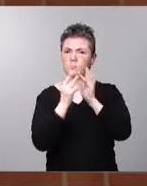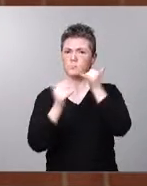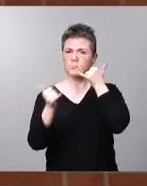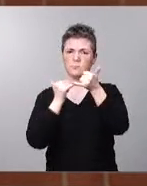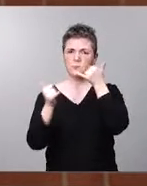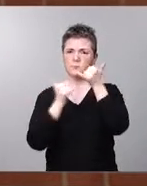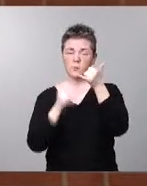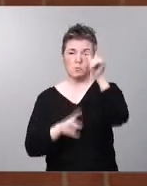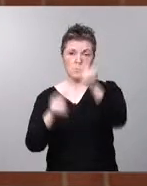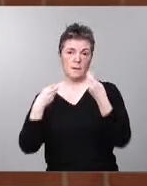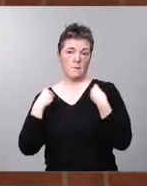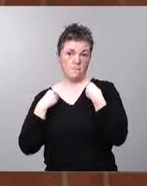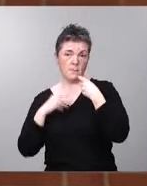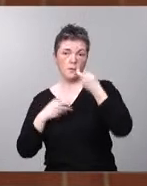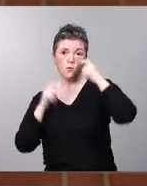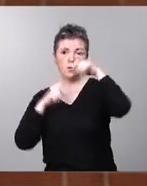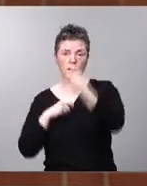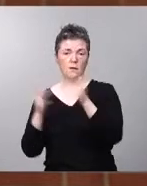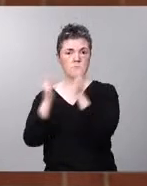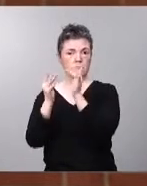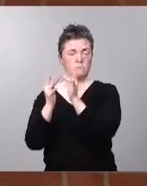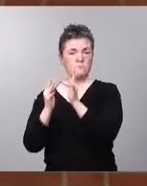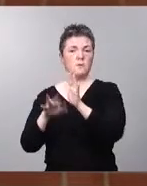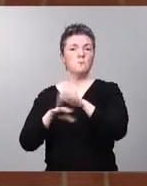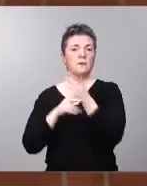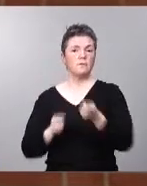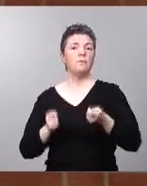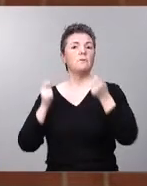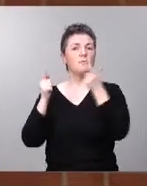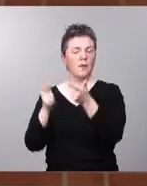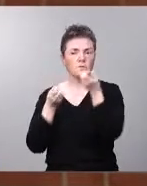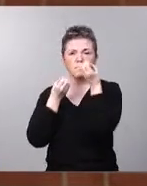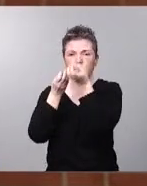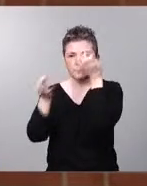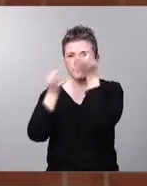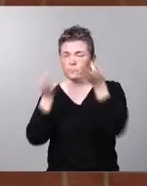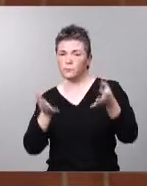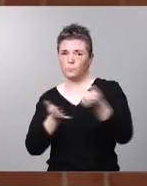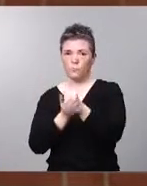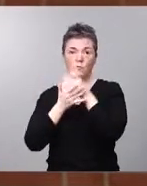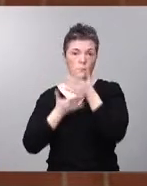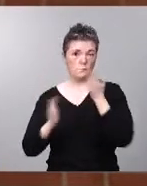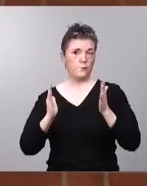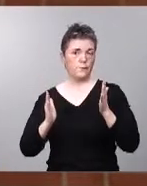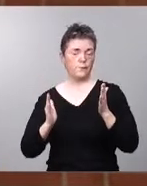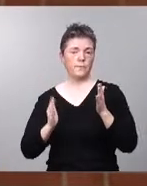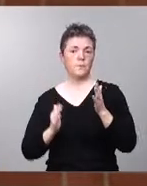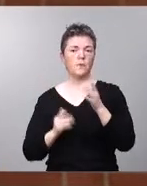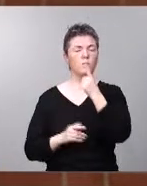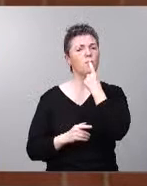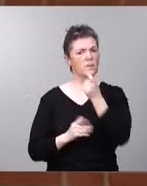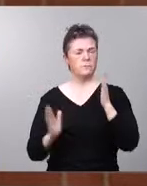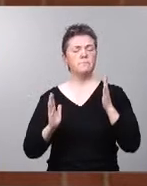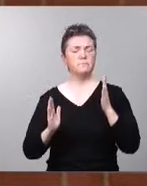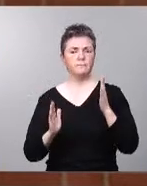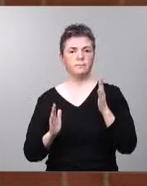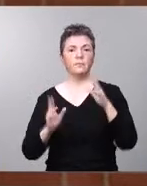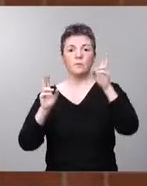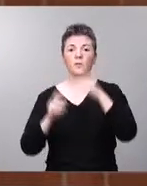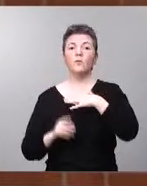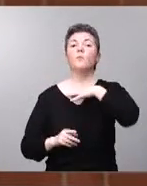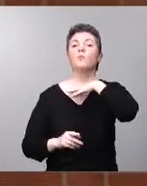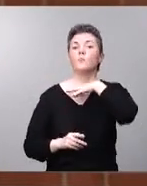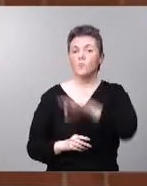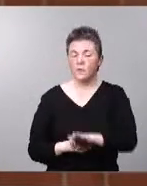en ucrania para proporcionarles la información disponible en este momento tan difícil sobre las posibilidades y